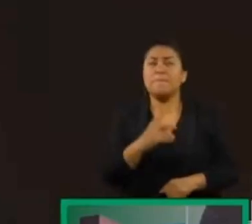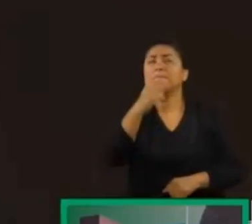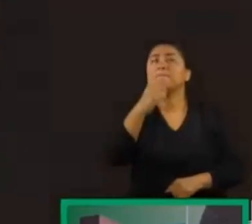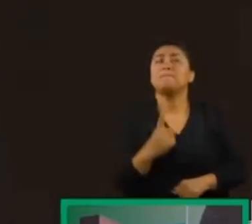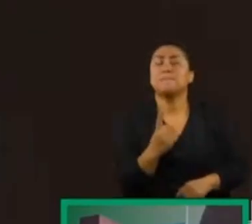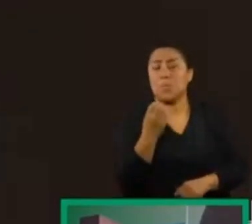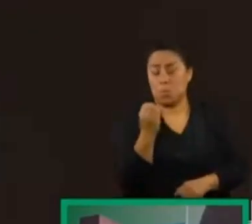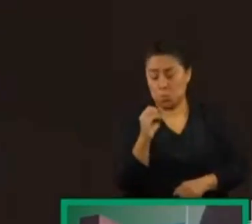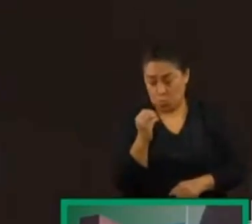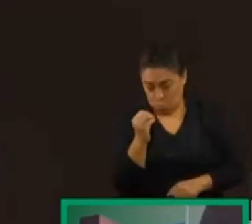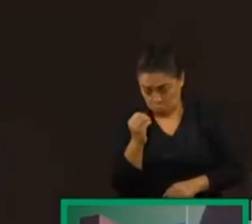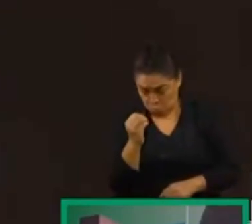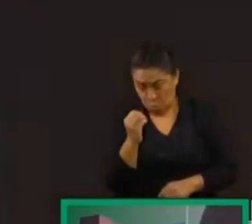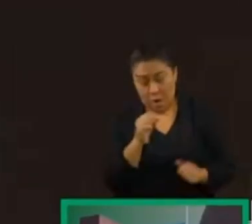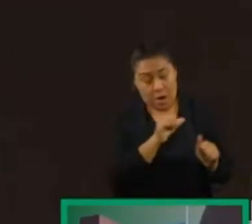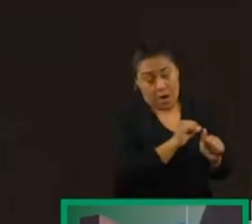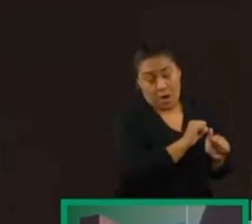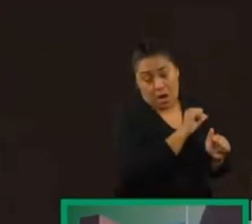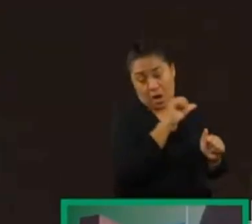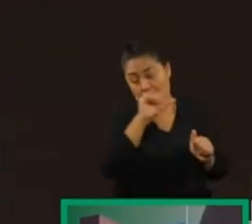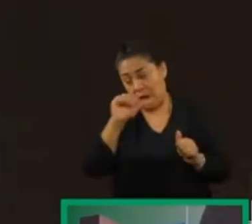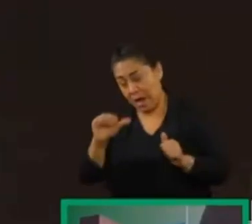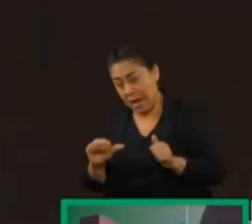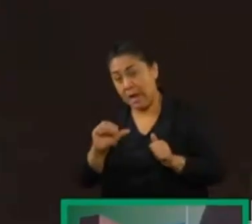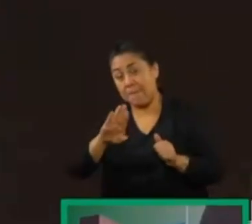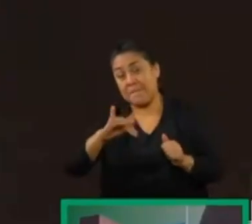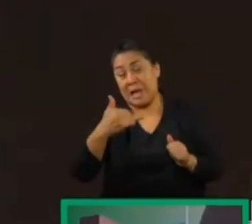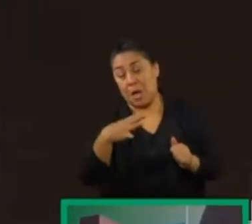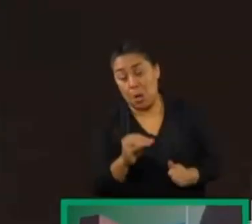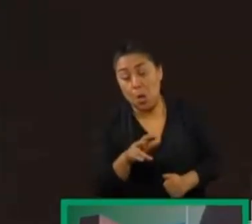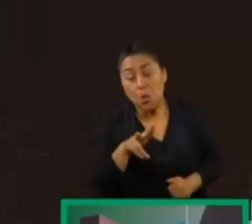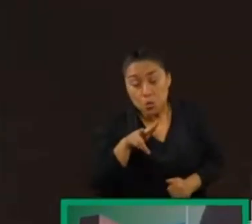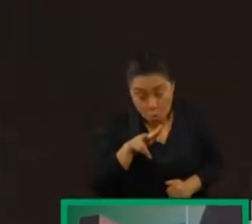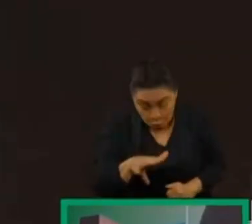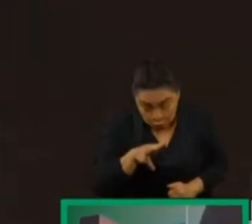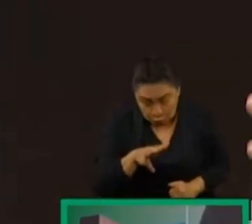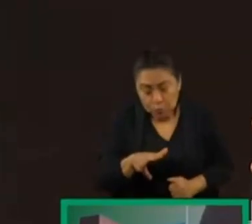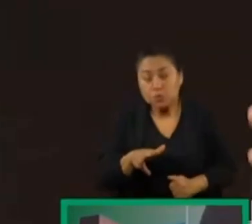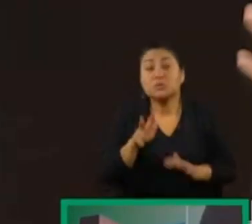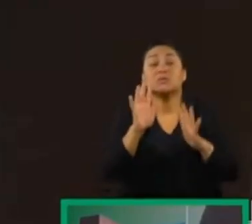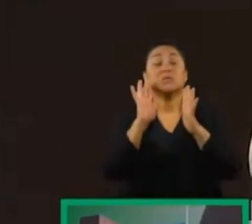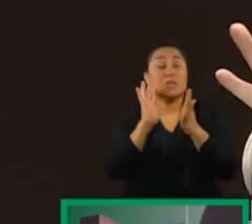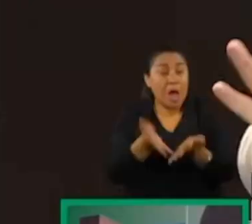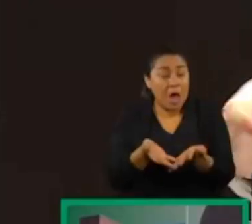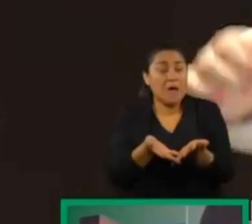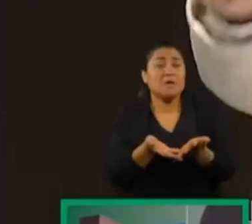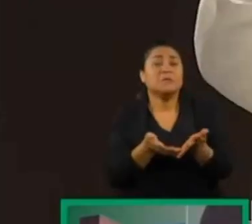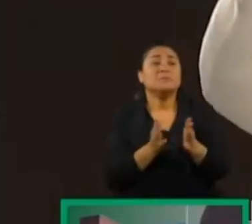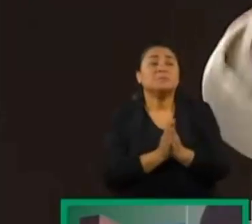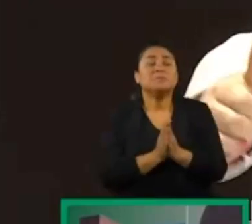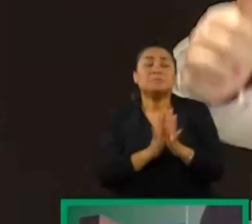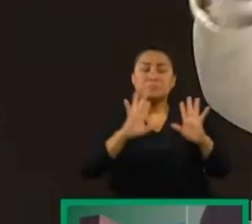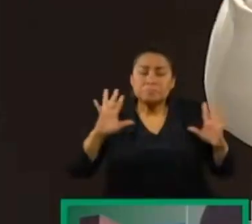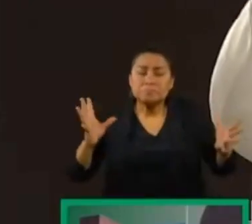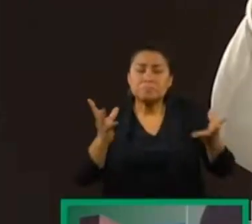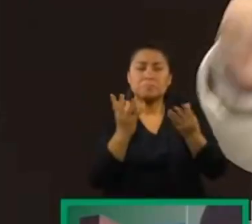de octubre al 18 de mayo, se han asegurado más